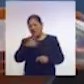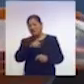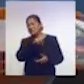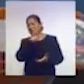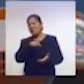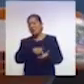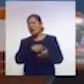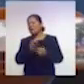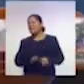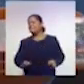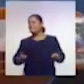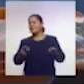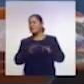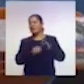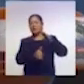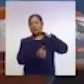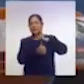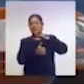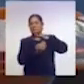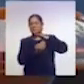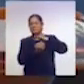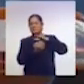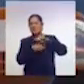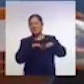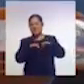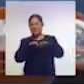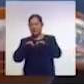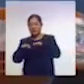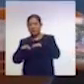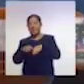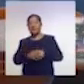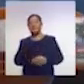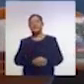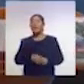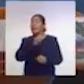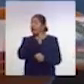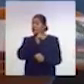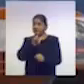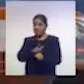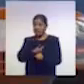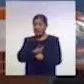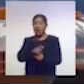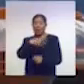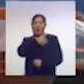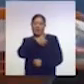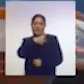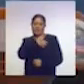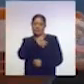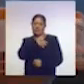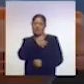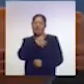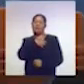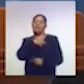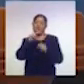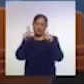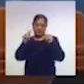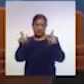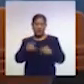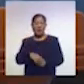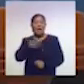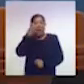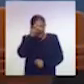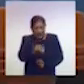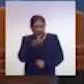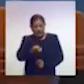de esta importante mesa redonda de trabajo, de manera especial a nuestra capital, en la que se hará un